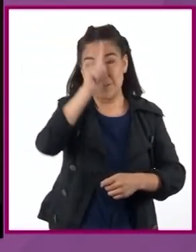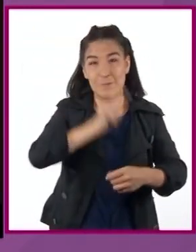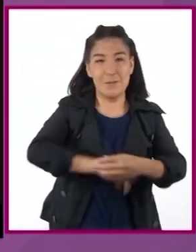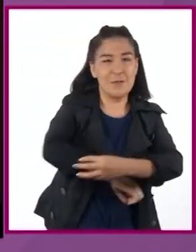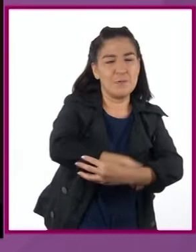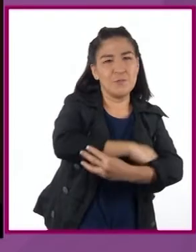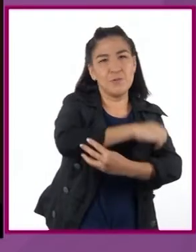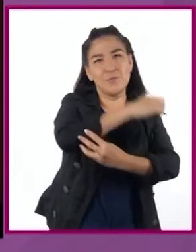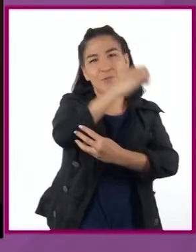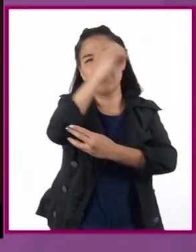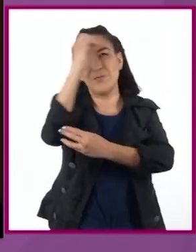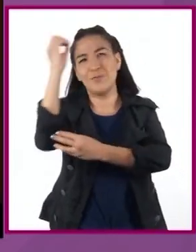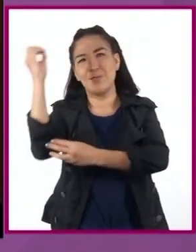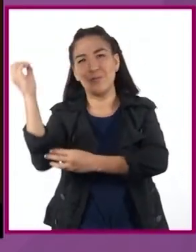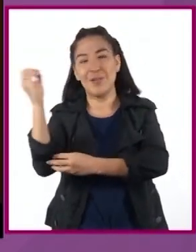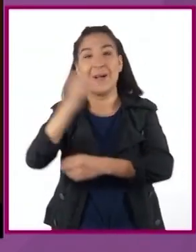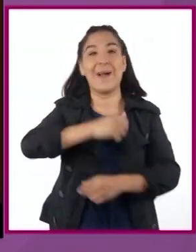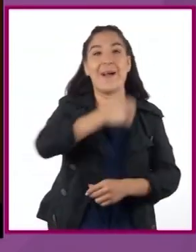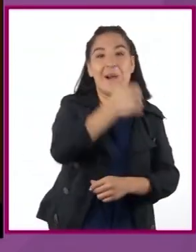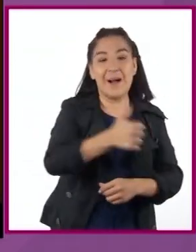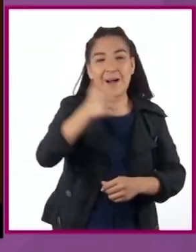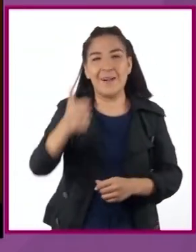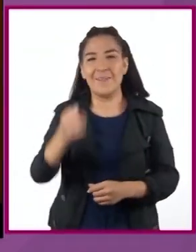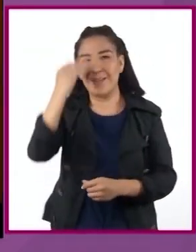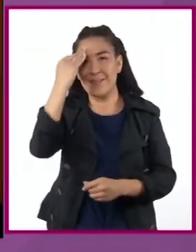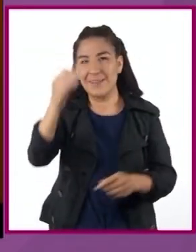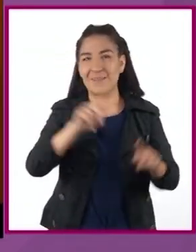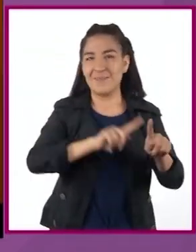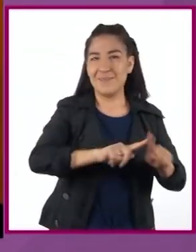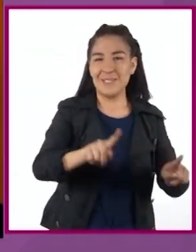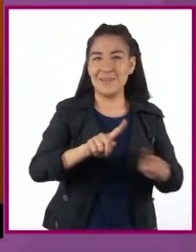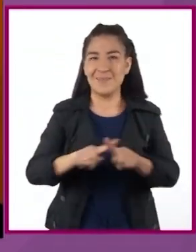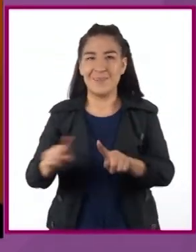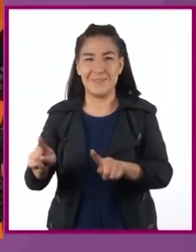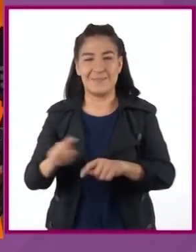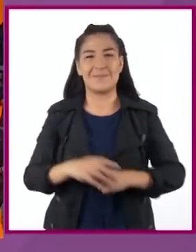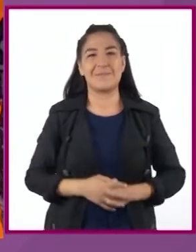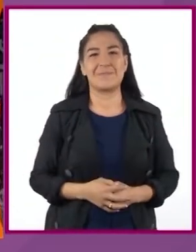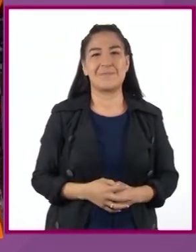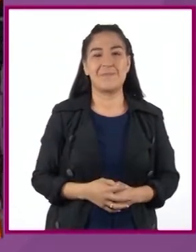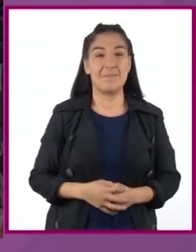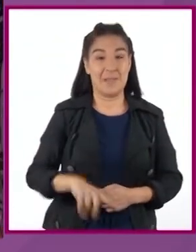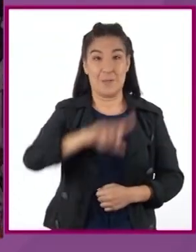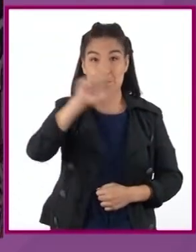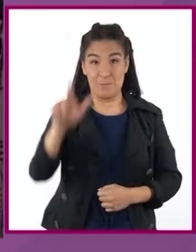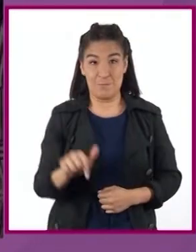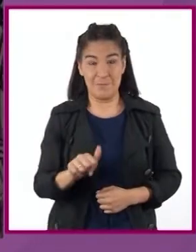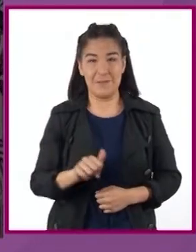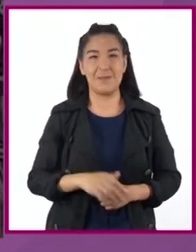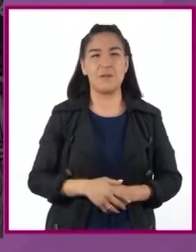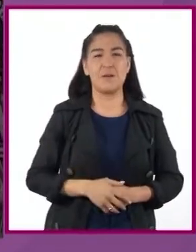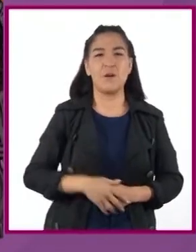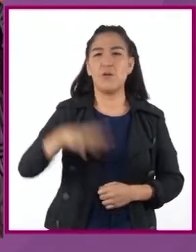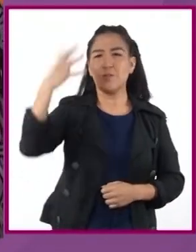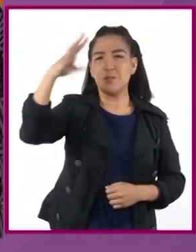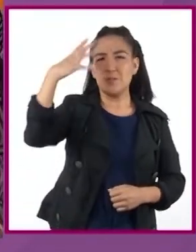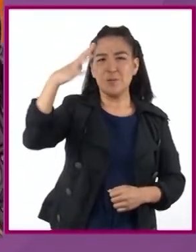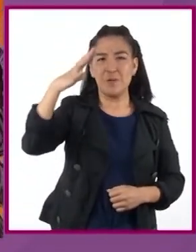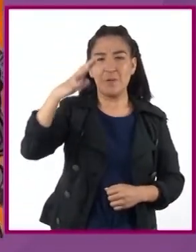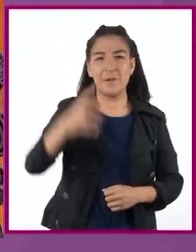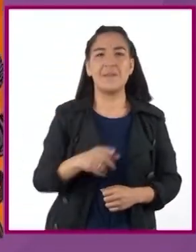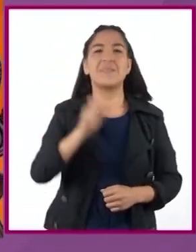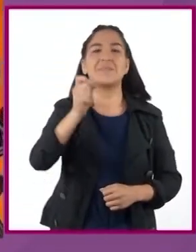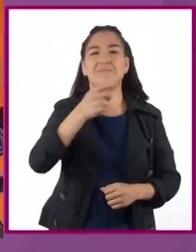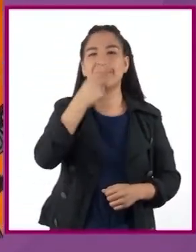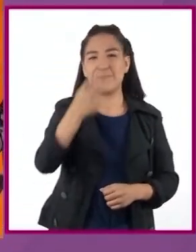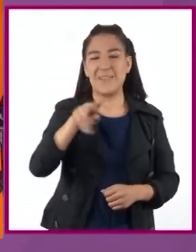cada uno a su tiempo. Luego, El sol llamó a los